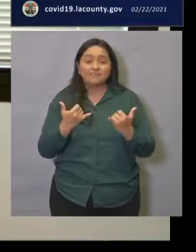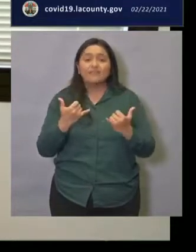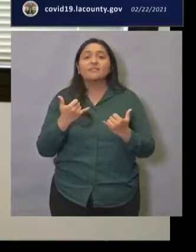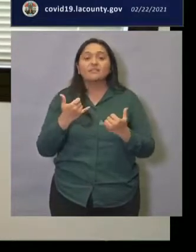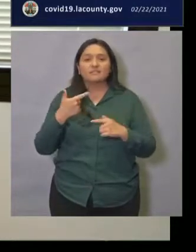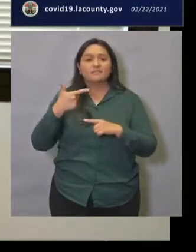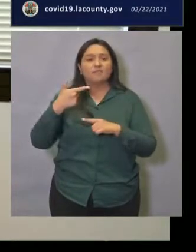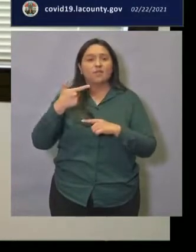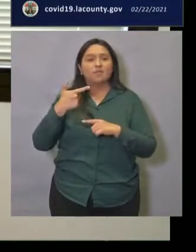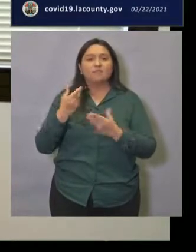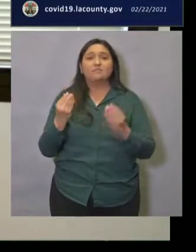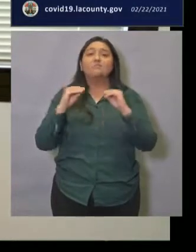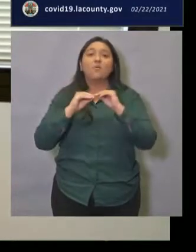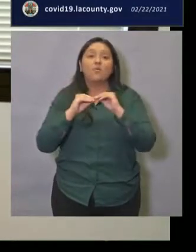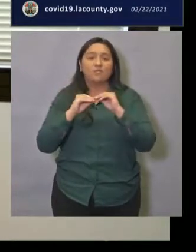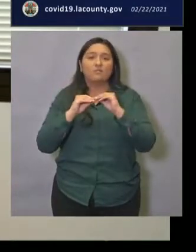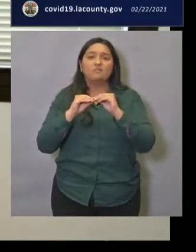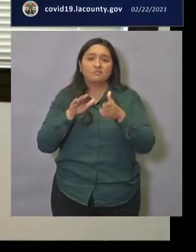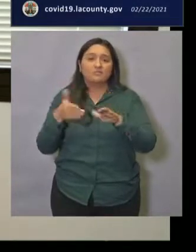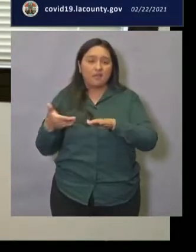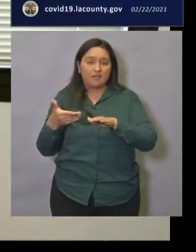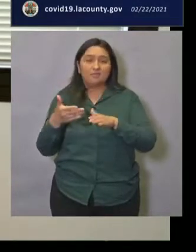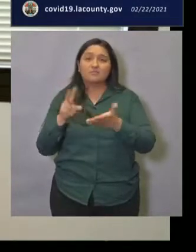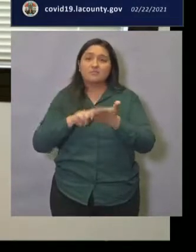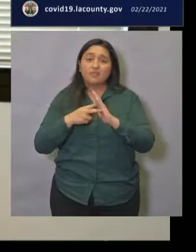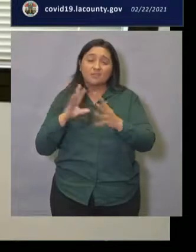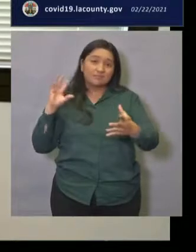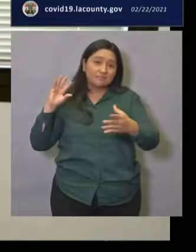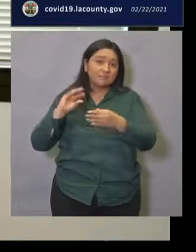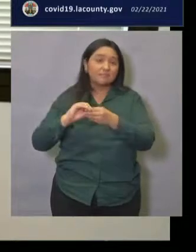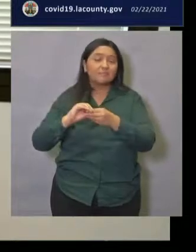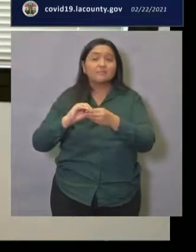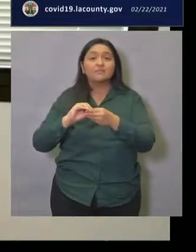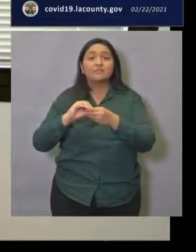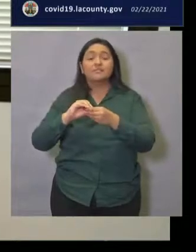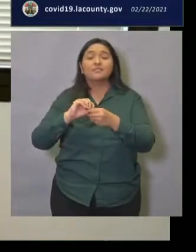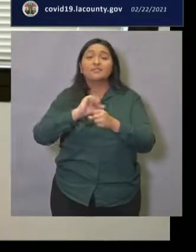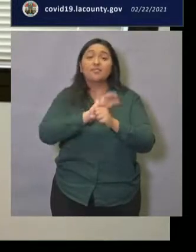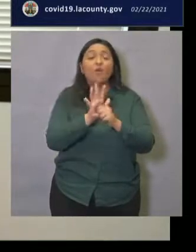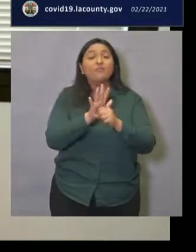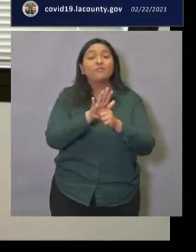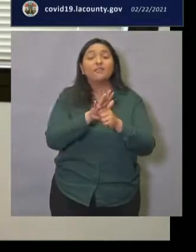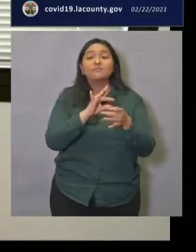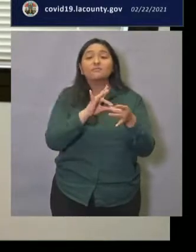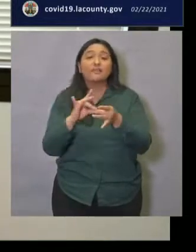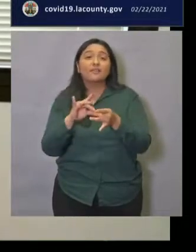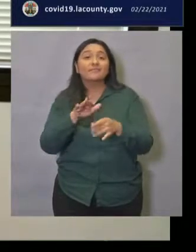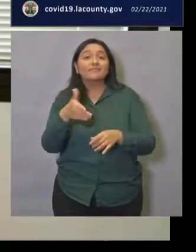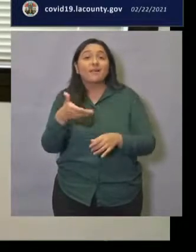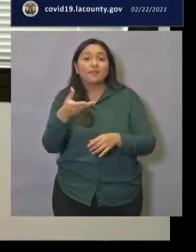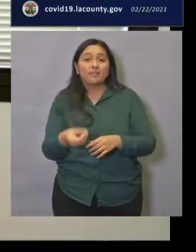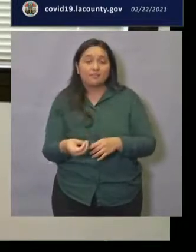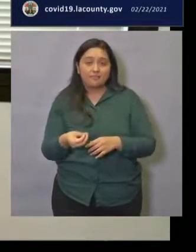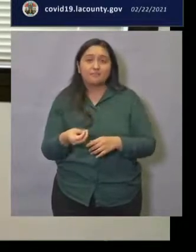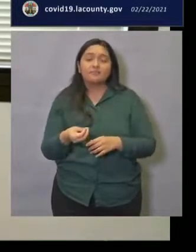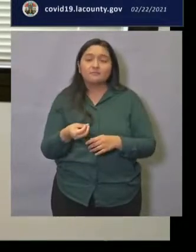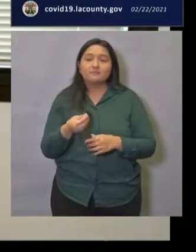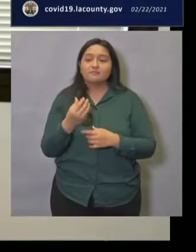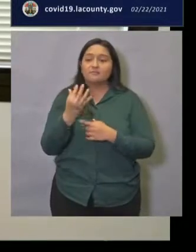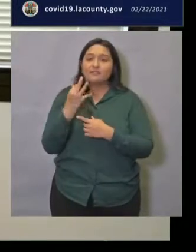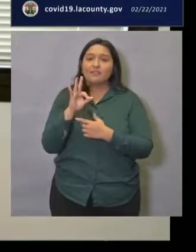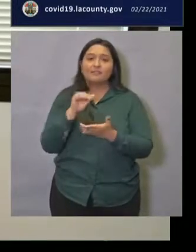fallecido, lo que eleva el número total de muertes relacionadas con COVID-19 en el condado de Los Ángeles a